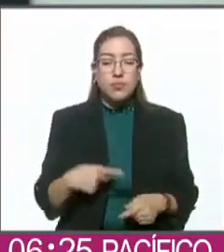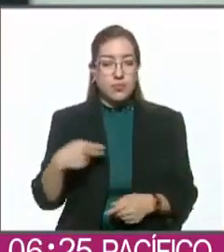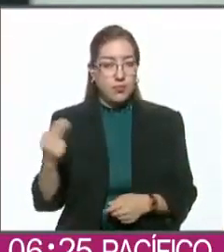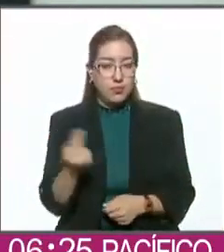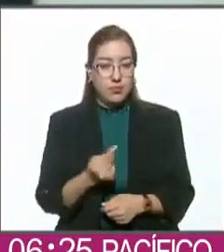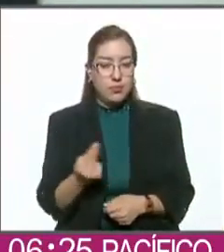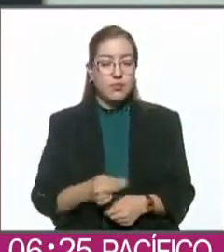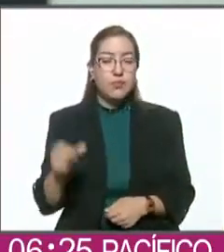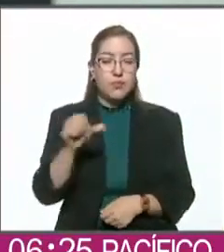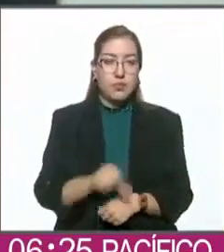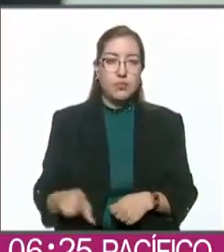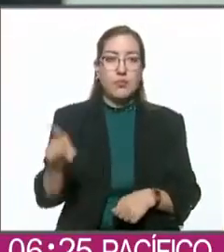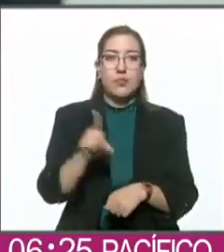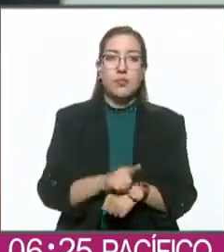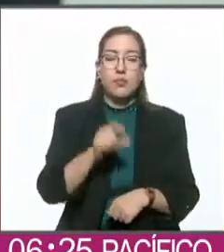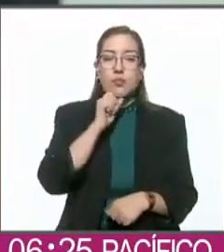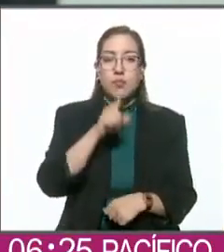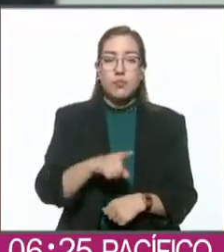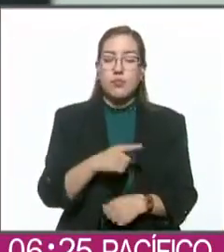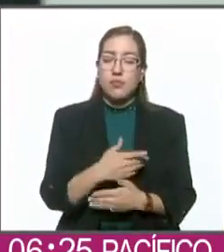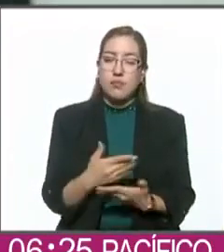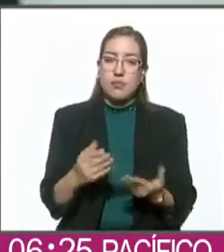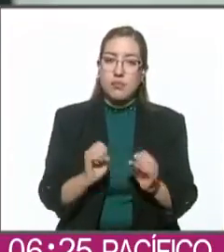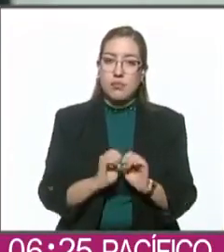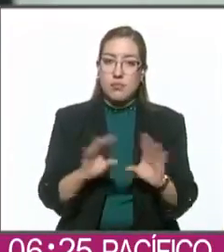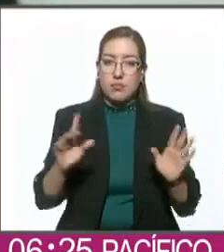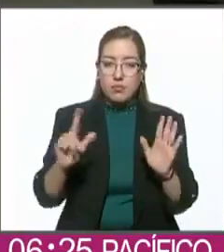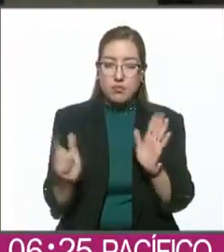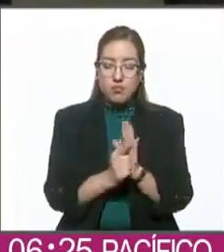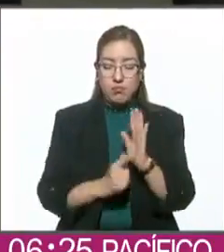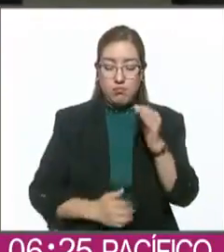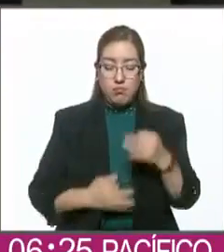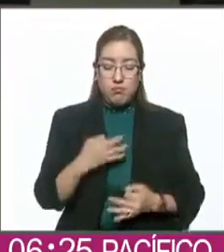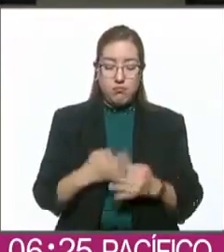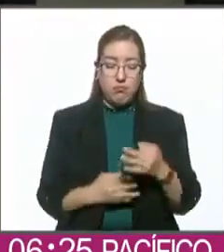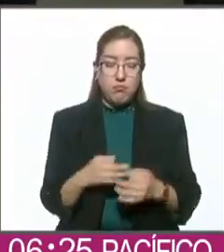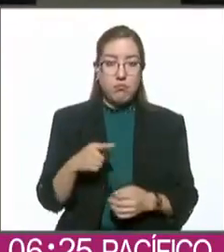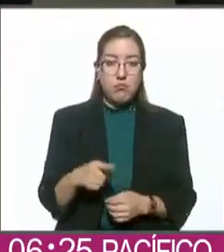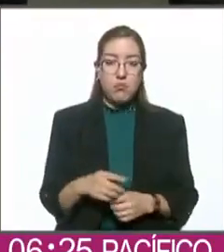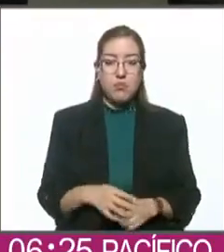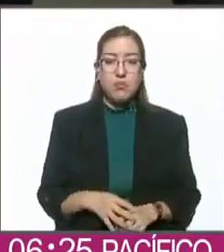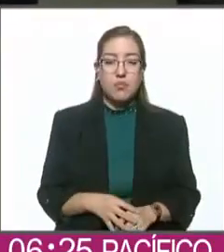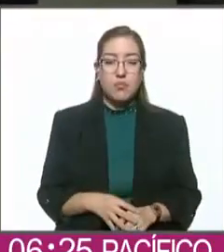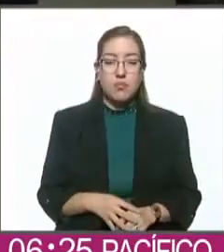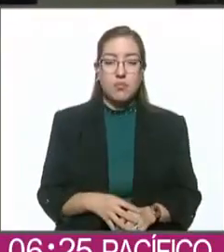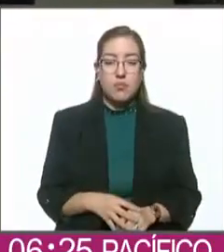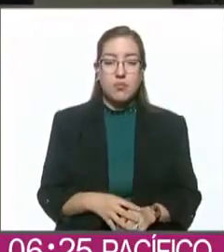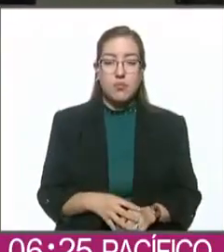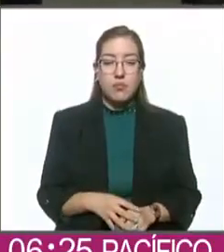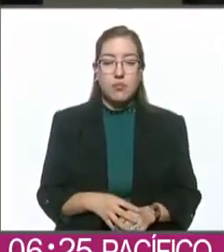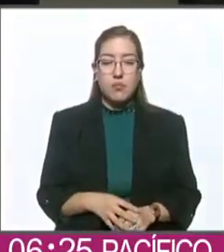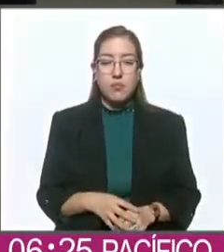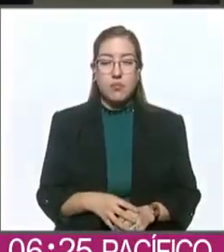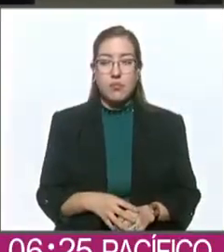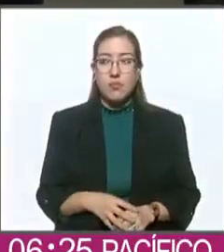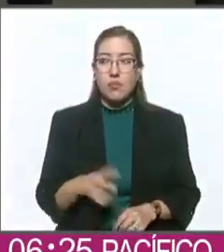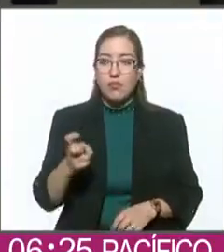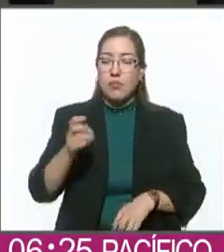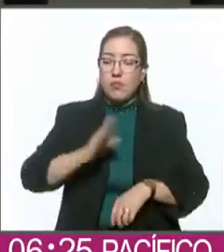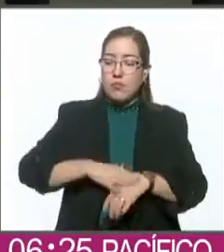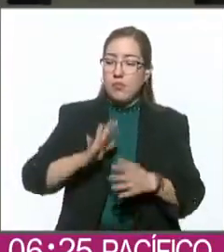hoy, indudablemente el Poder Judicial ha sido el poder que más se ha radicalizado en contra de